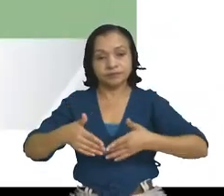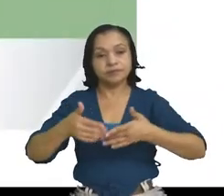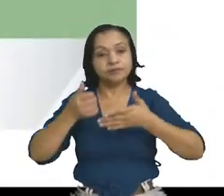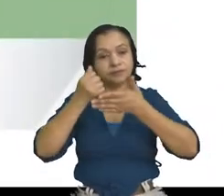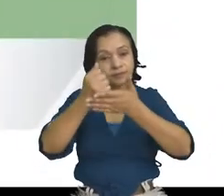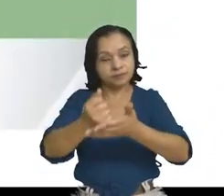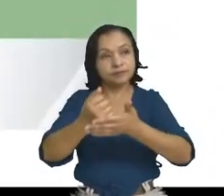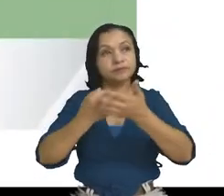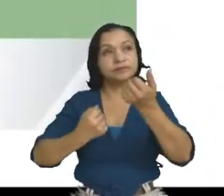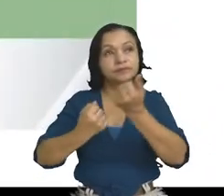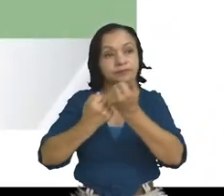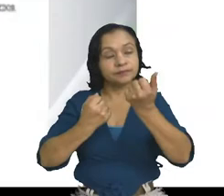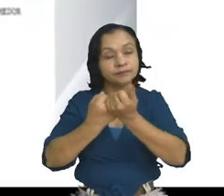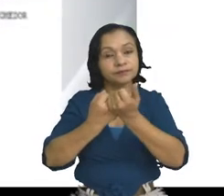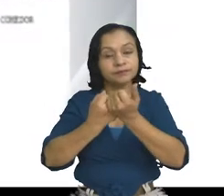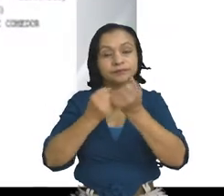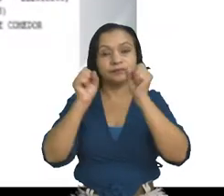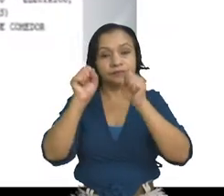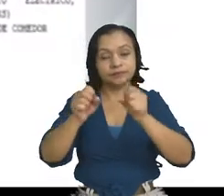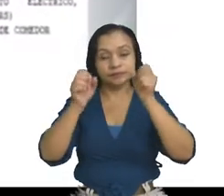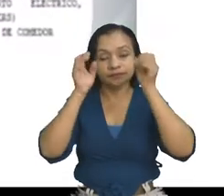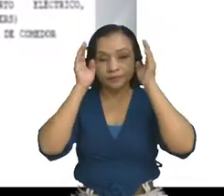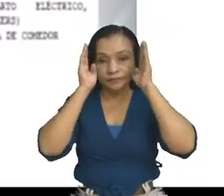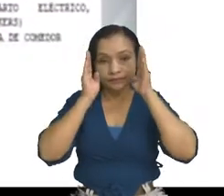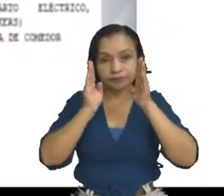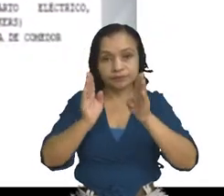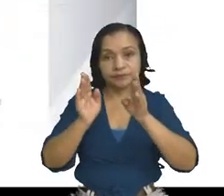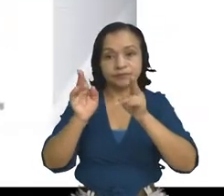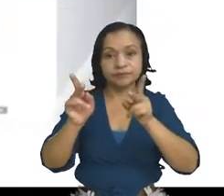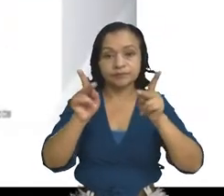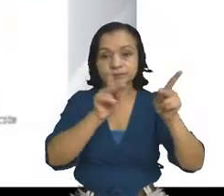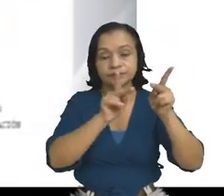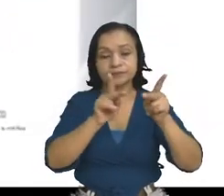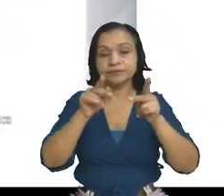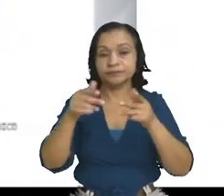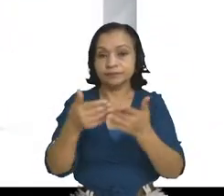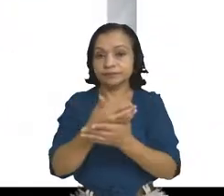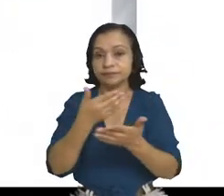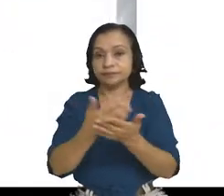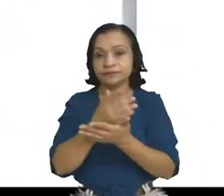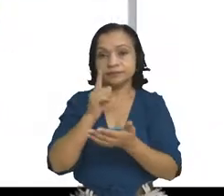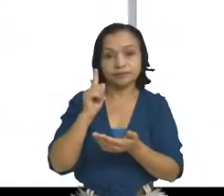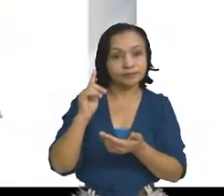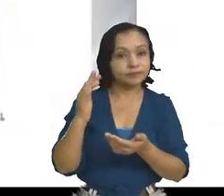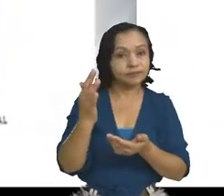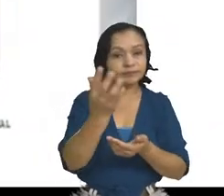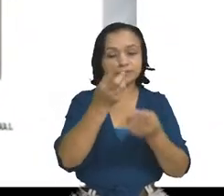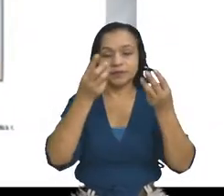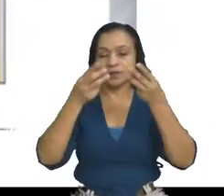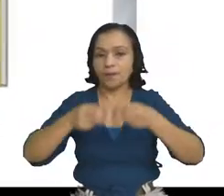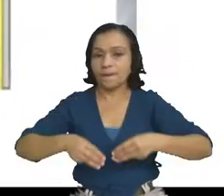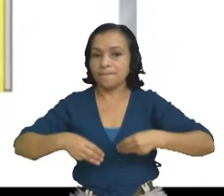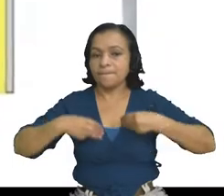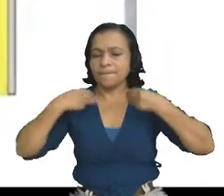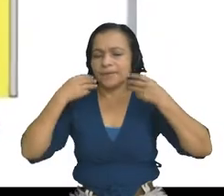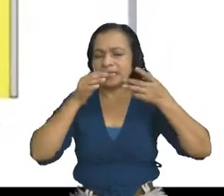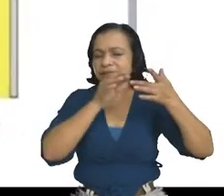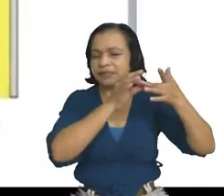venir a fortalecer la capacidad de tratamiento de lo que estamos brindando actualmente. Y todo esto es un equipo moderno de